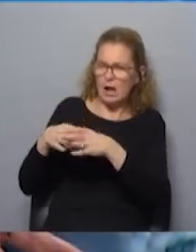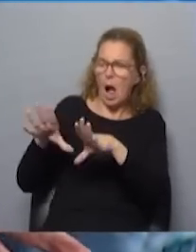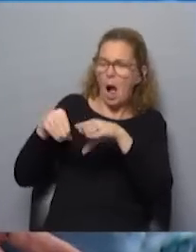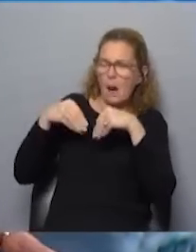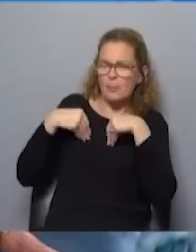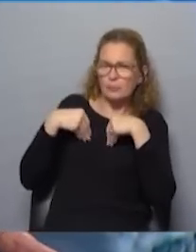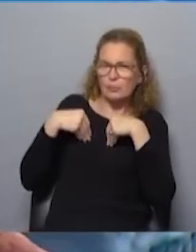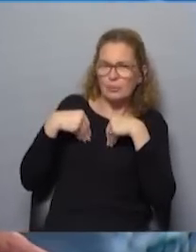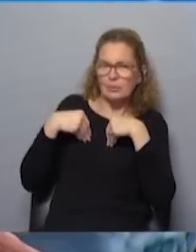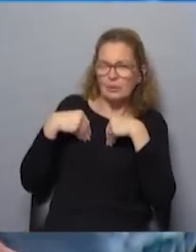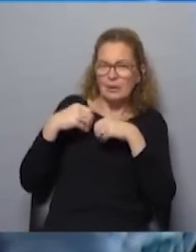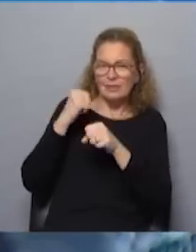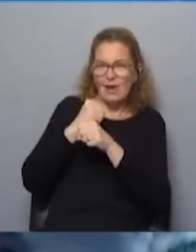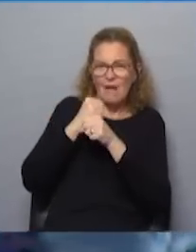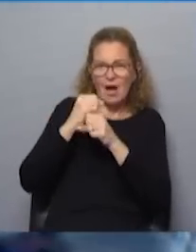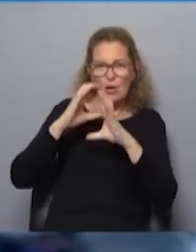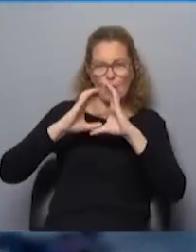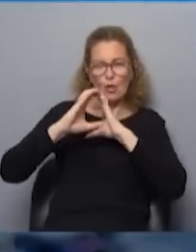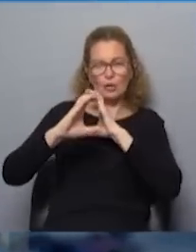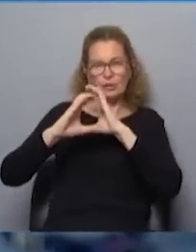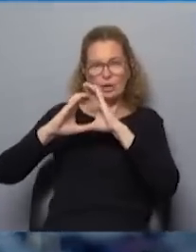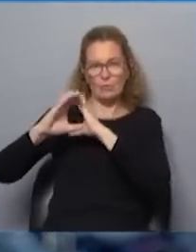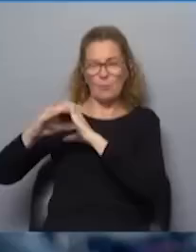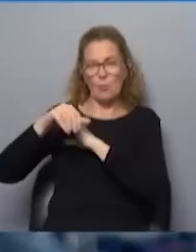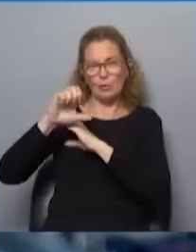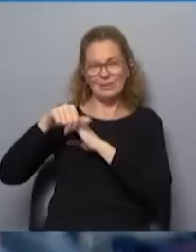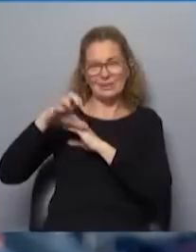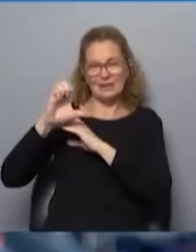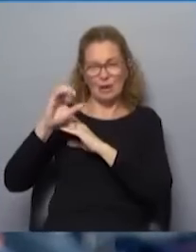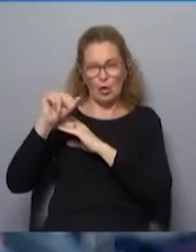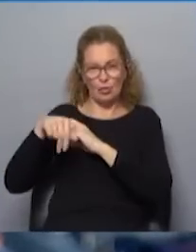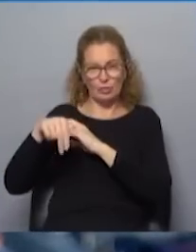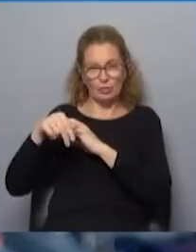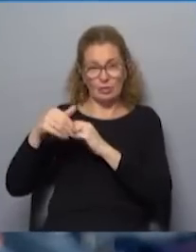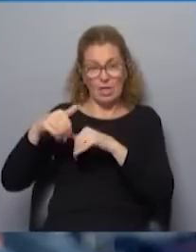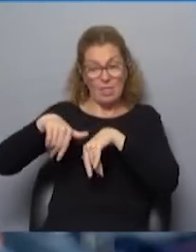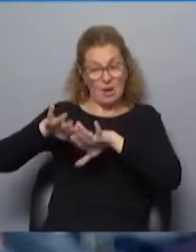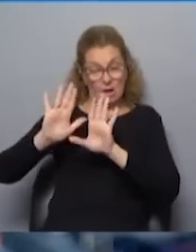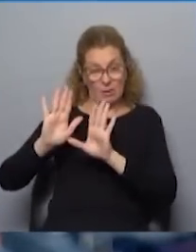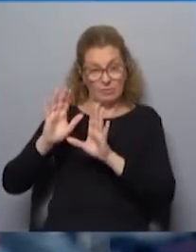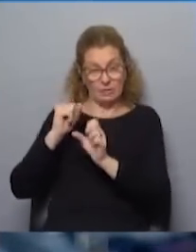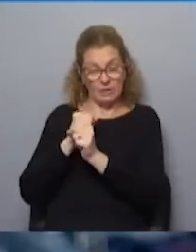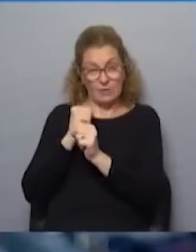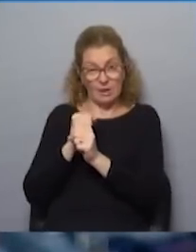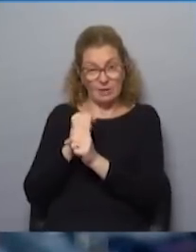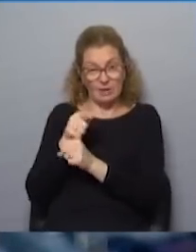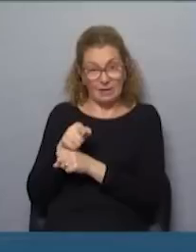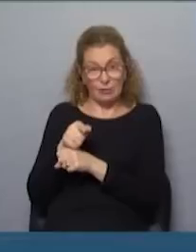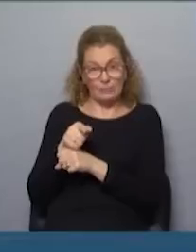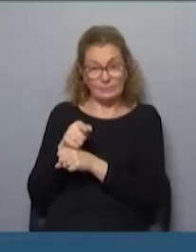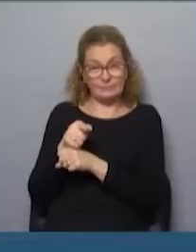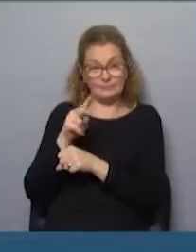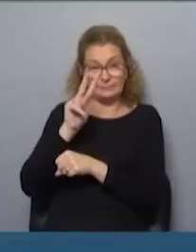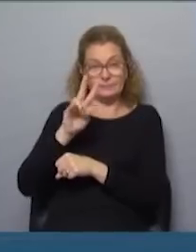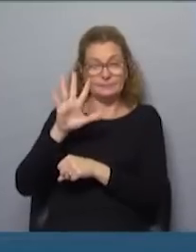la operativa de contenedores ergo monte con dejado de operar con contenedores eso fue el